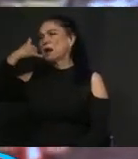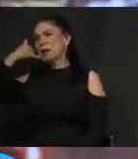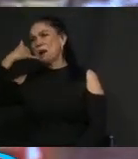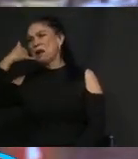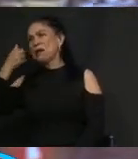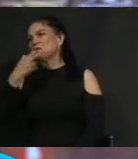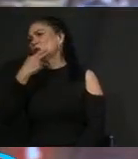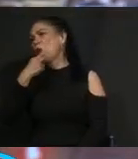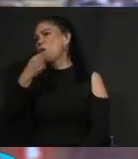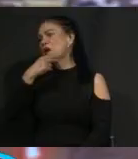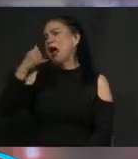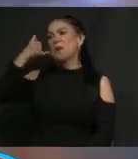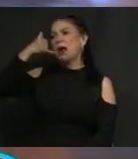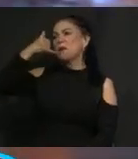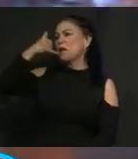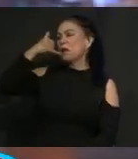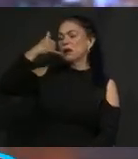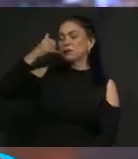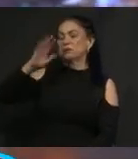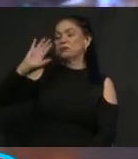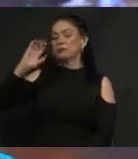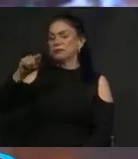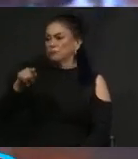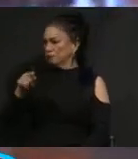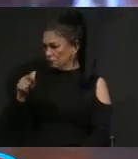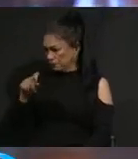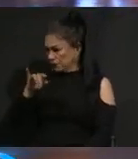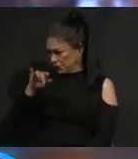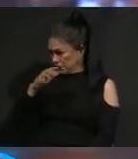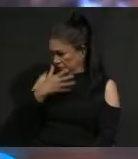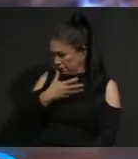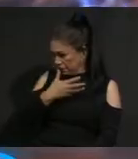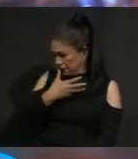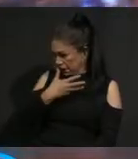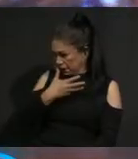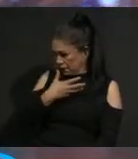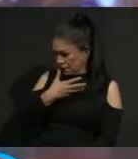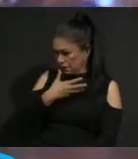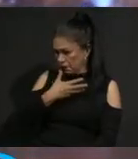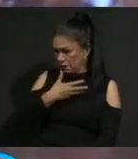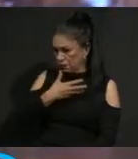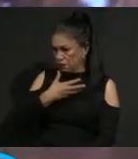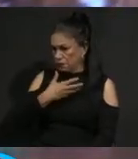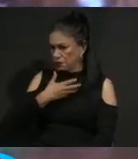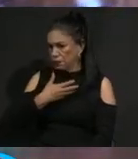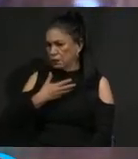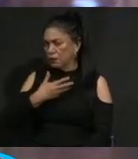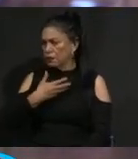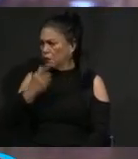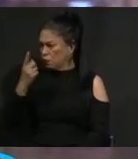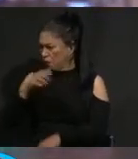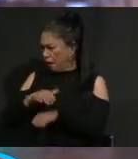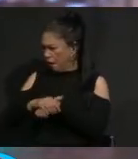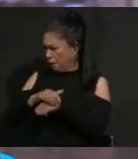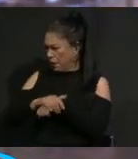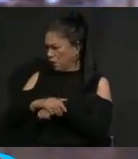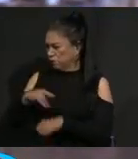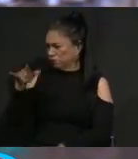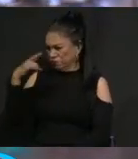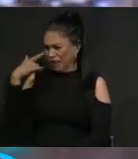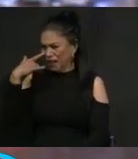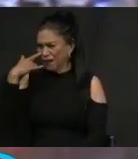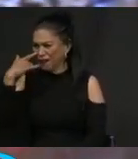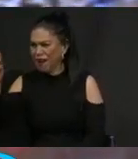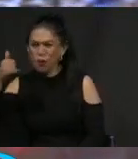sí tenía un amigo Román de una agencia y nadie me hablaba a las dos de la mañana para preguntarme que si iba a ir a mi casa entonces sentí muy extraña esa